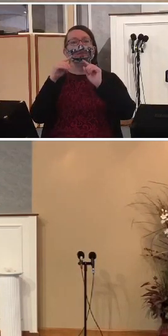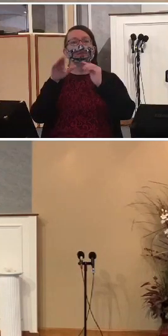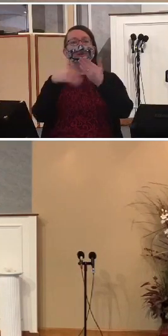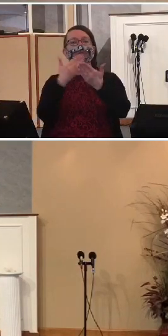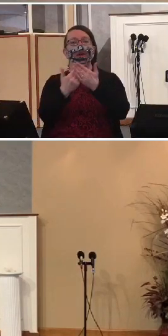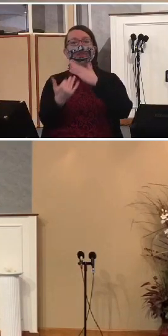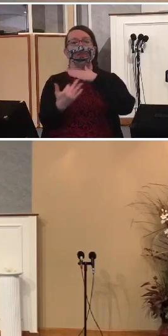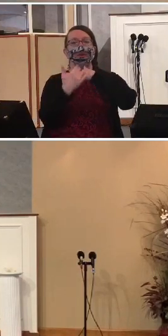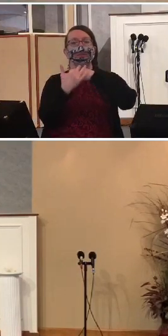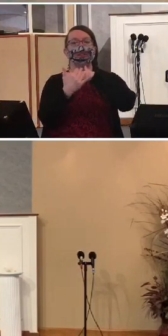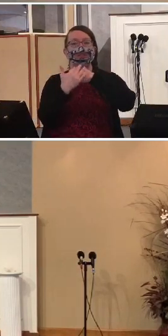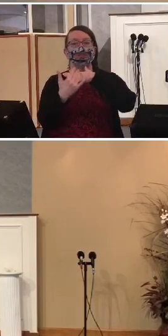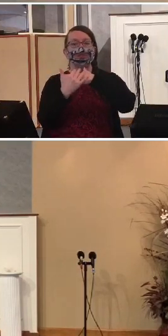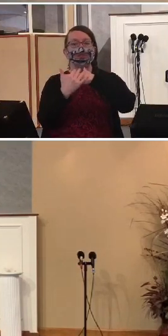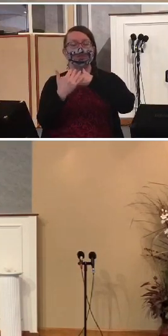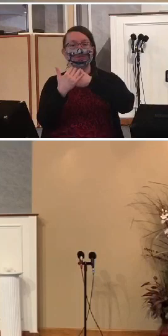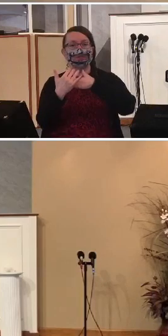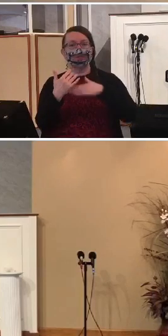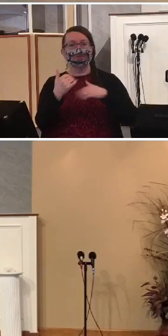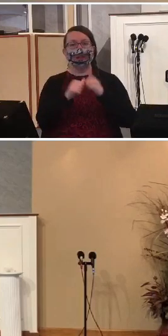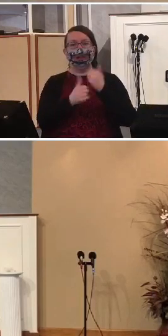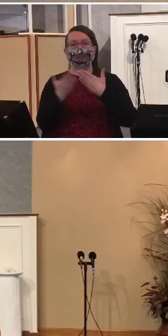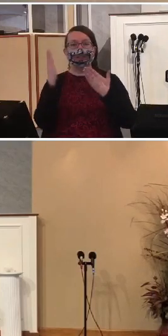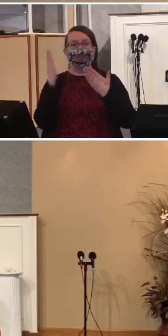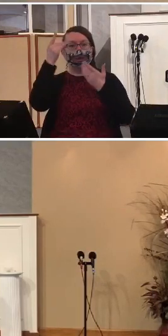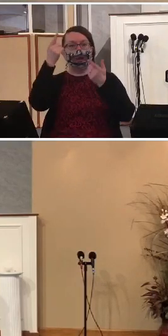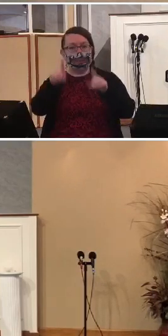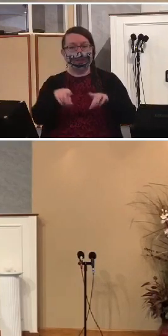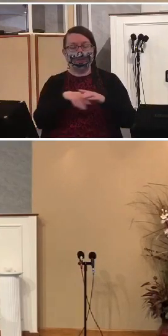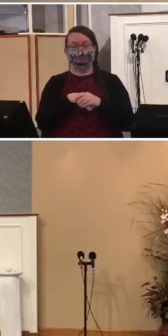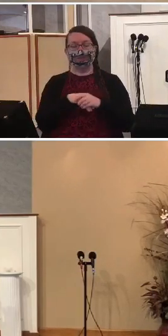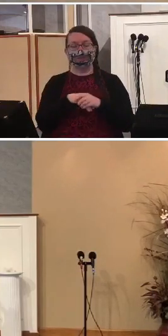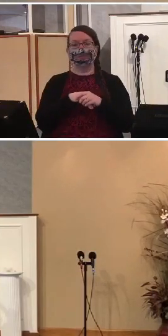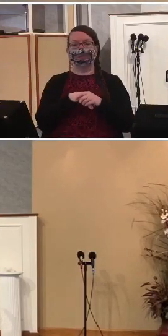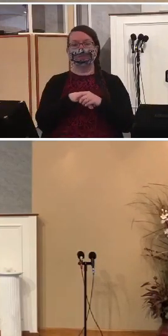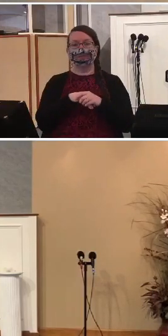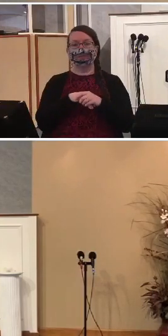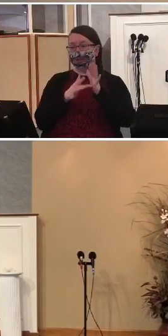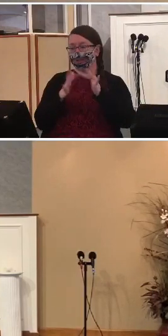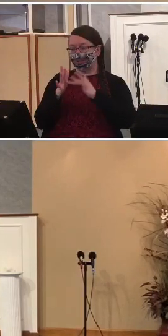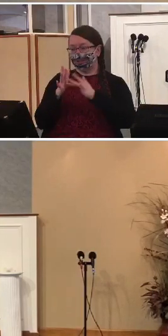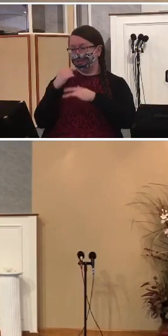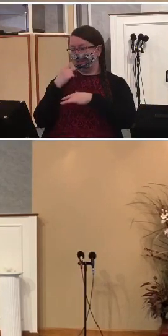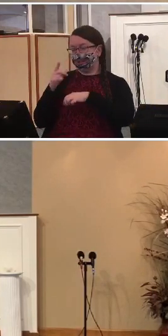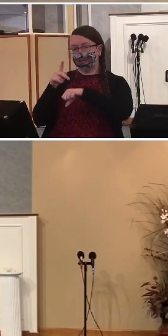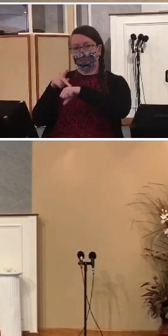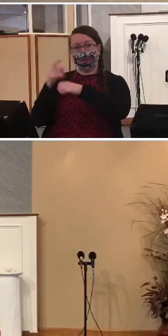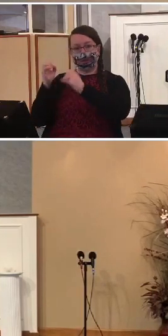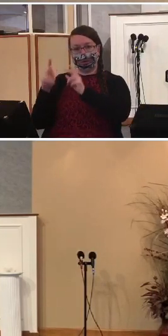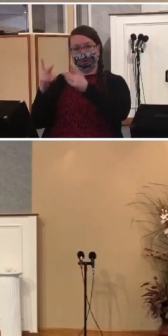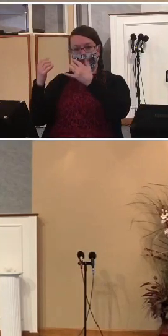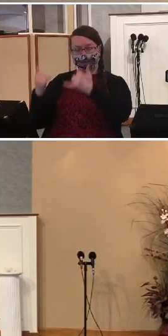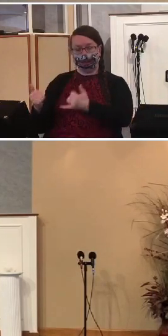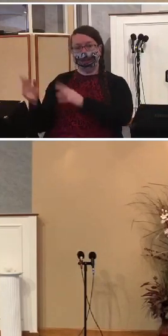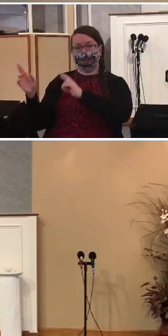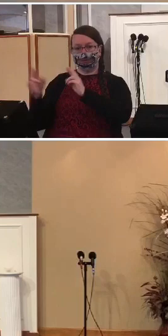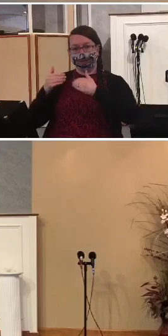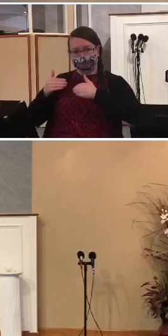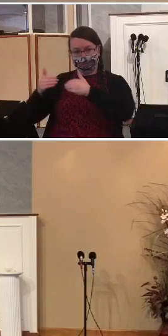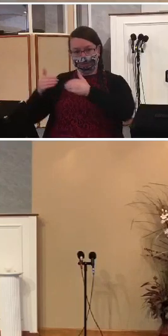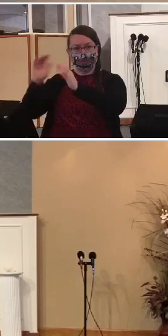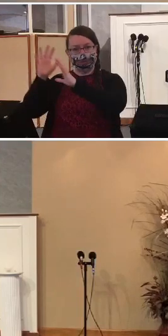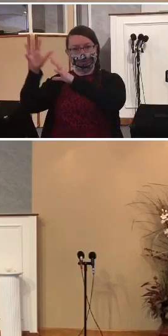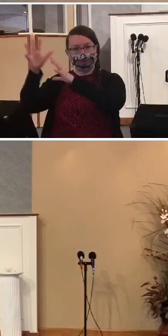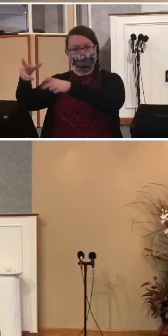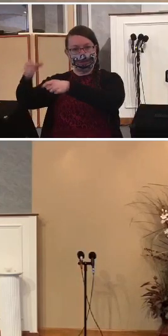playa y lo que iba a suceder en el futuro. Y él miró a Pedro y le dijo, Pedro, ven, vamos ahora a atrapar pescados. Él estaba a